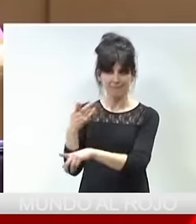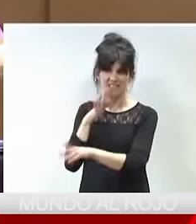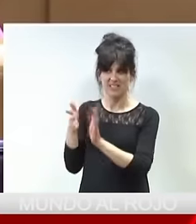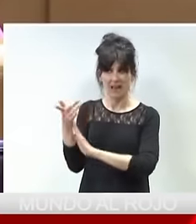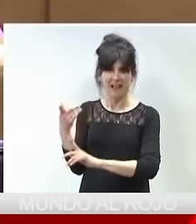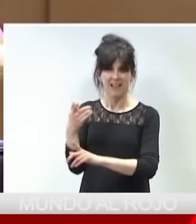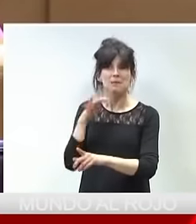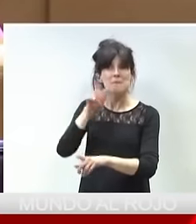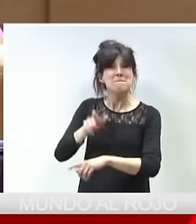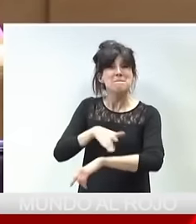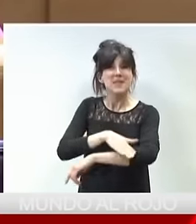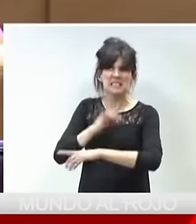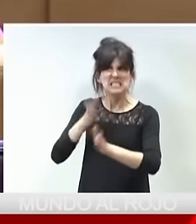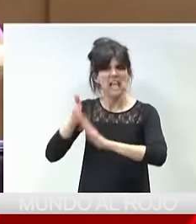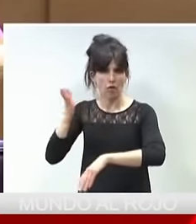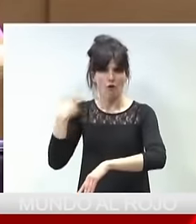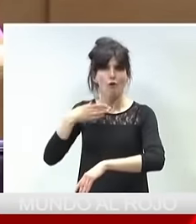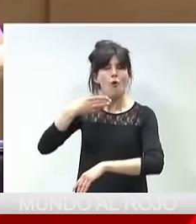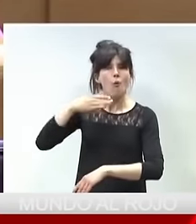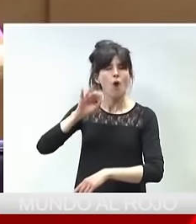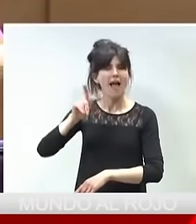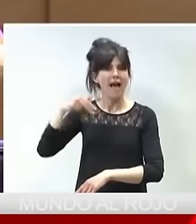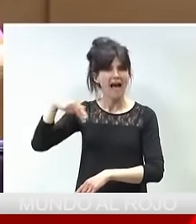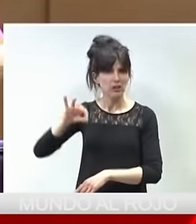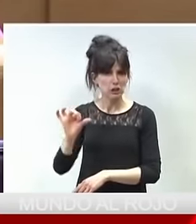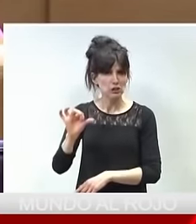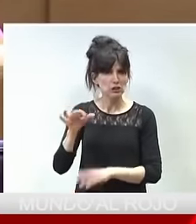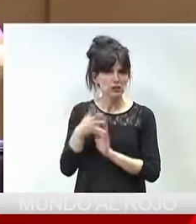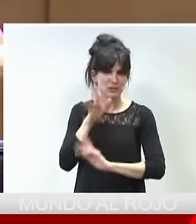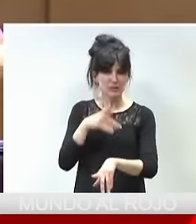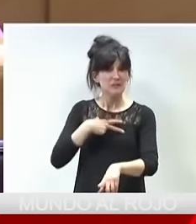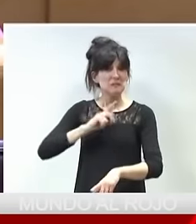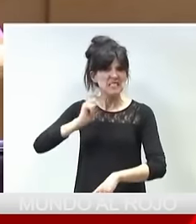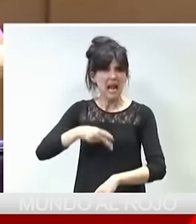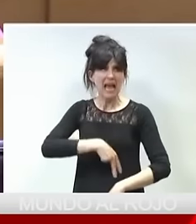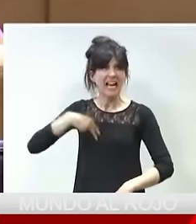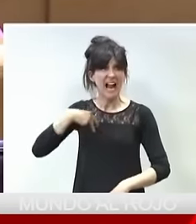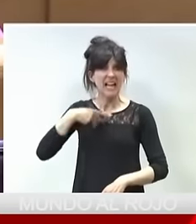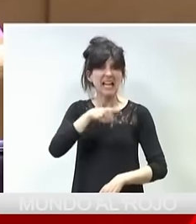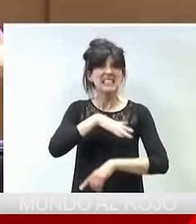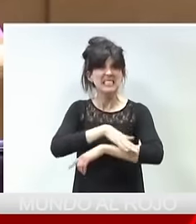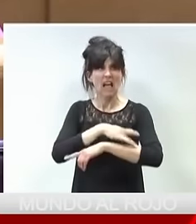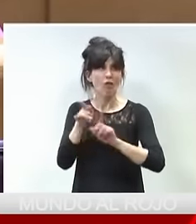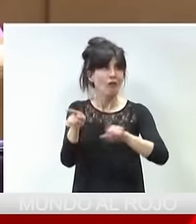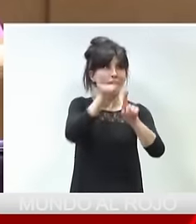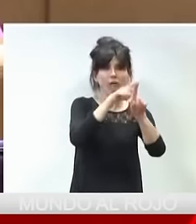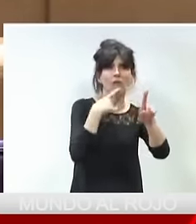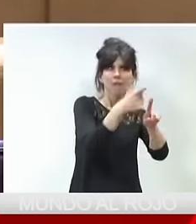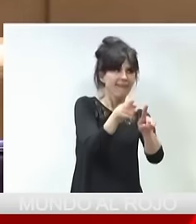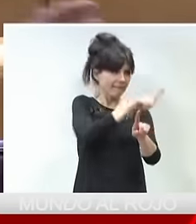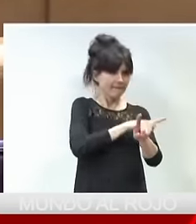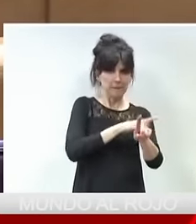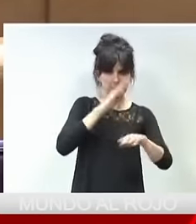dio el ministro Bolaños al fiscal general del Estado y este a sus subordinados. El